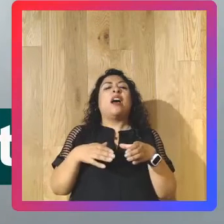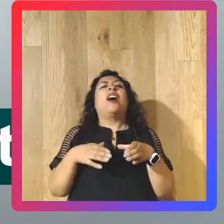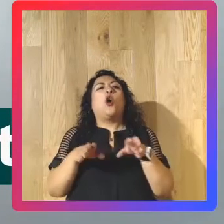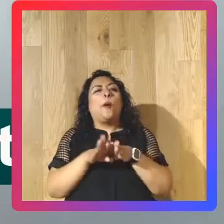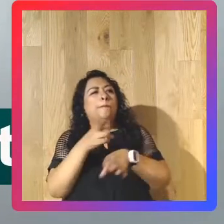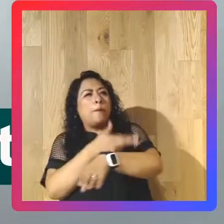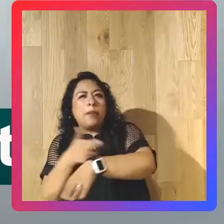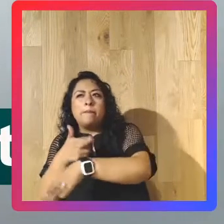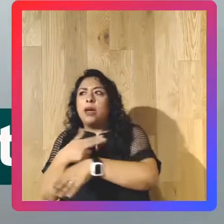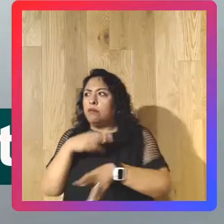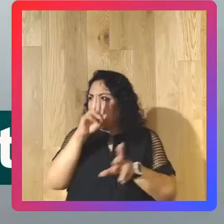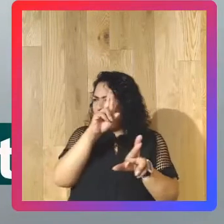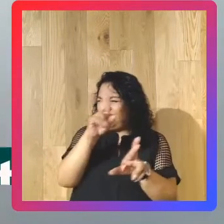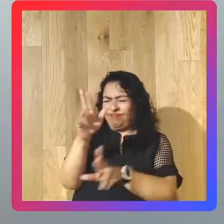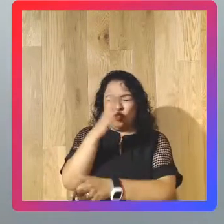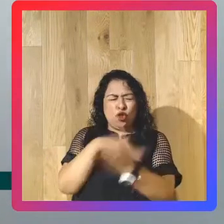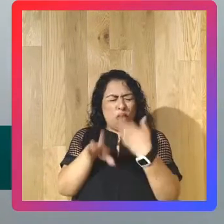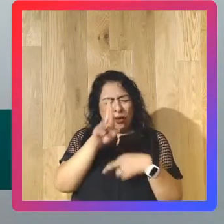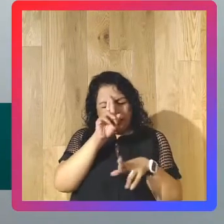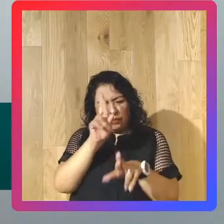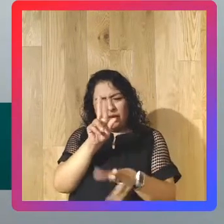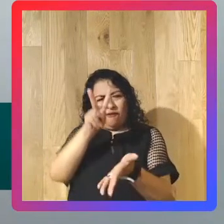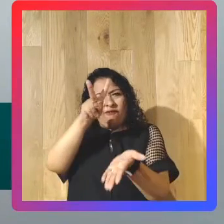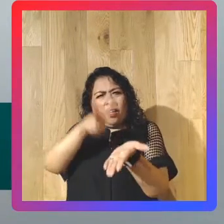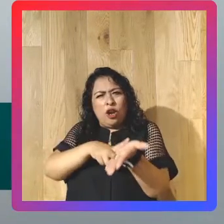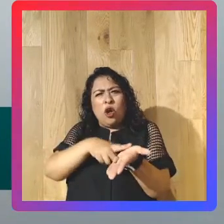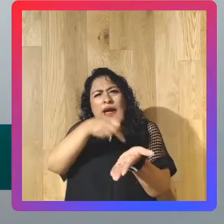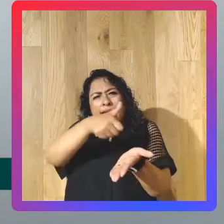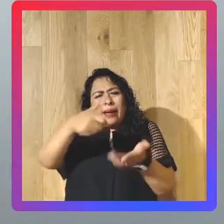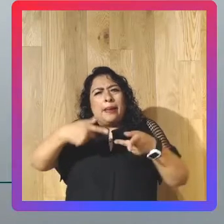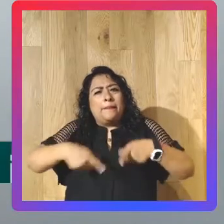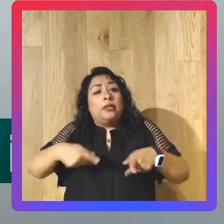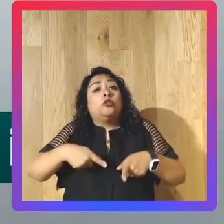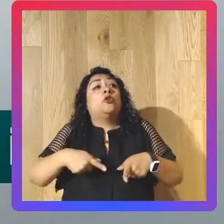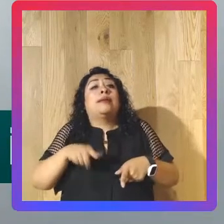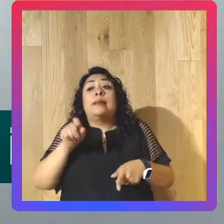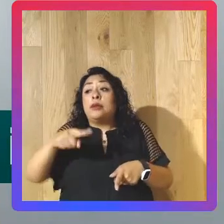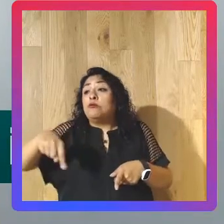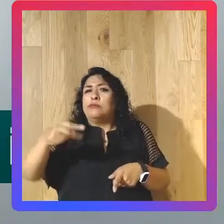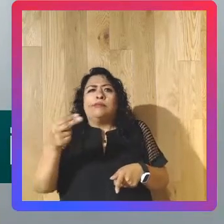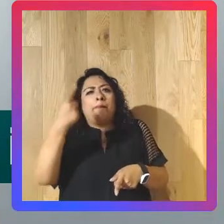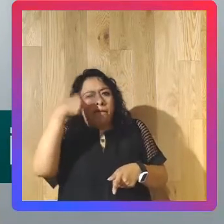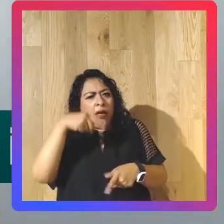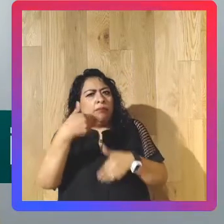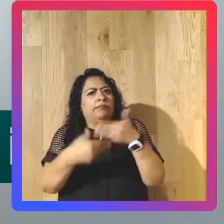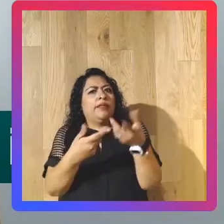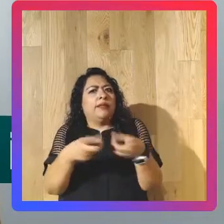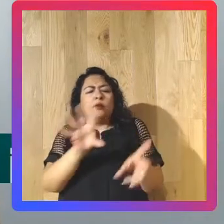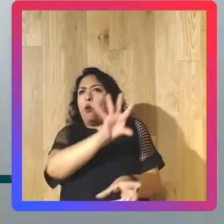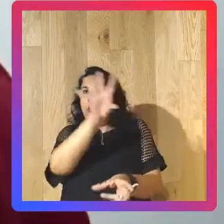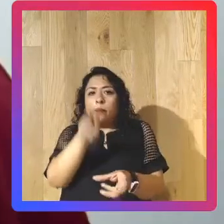de gestión que respeta en su totalidad la dignidad de las personas y los medios necesarios para su desarrollo